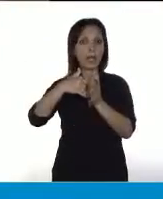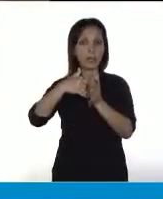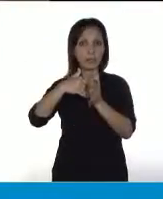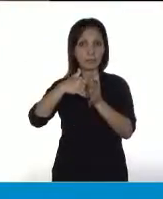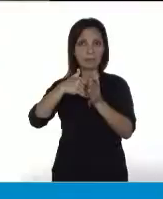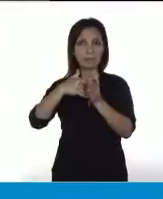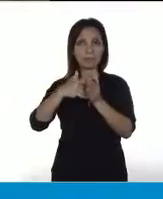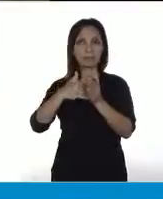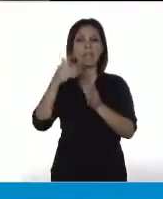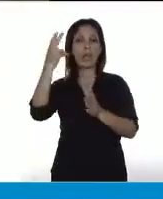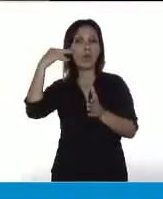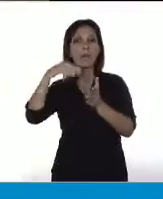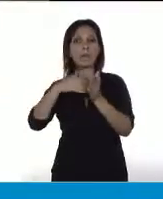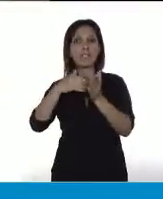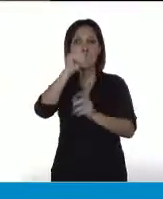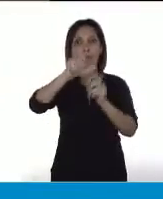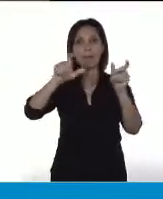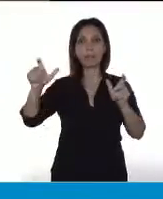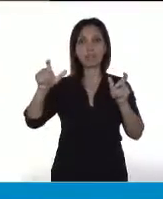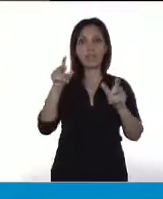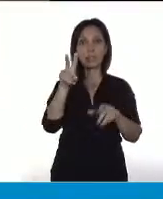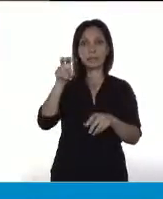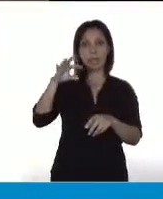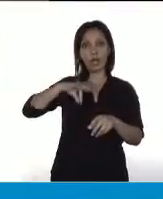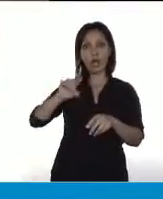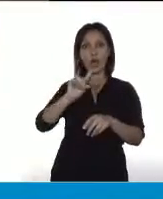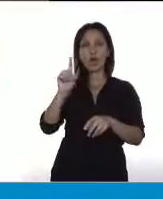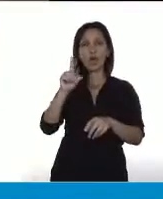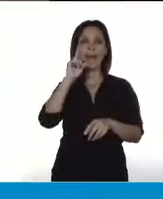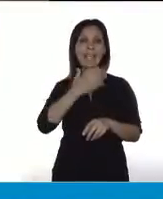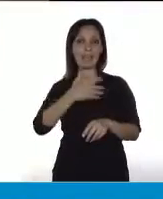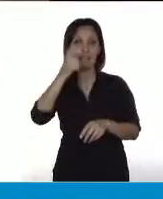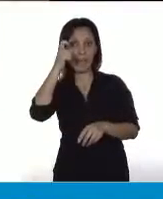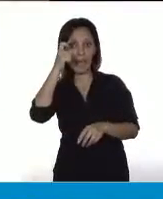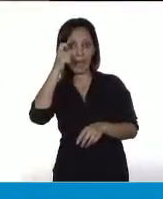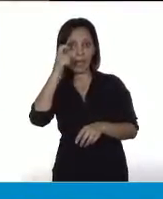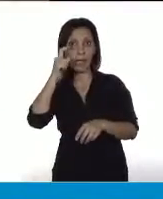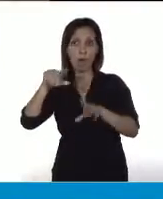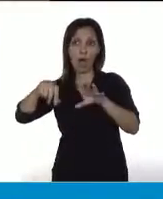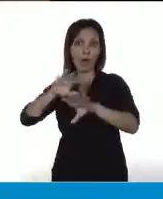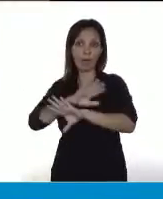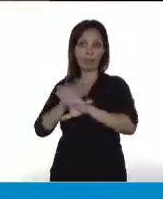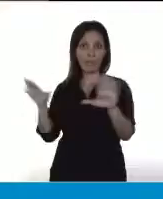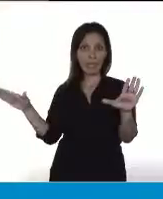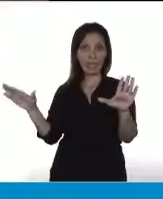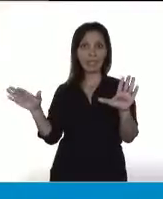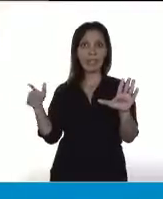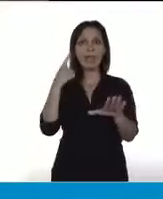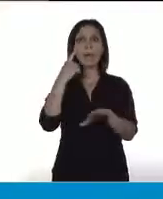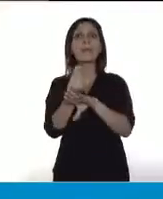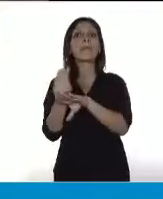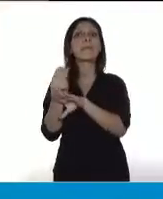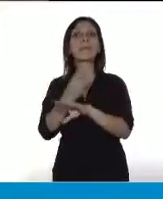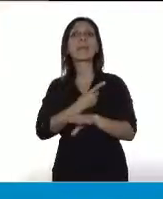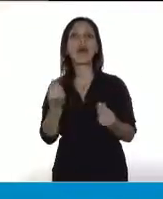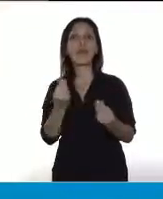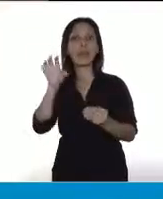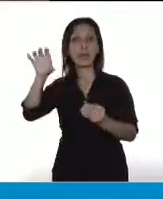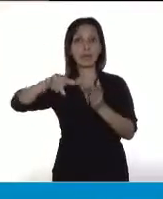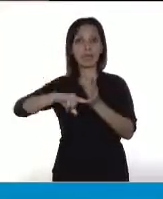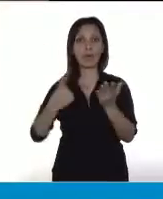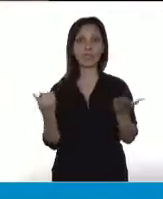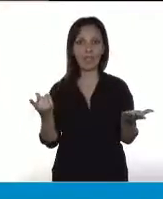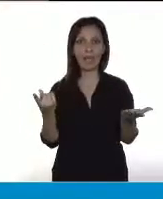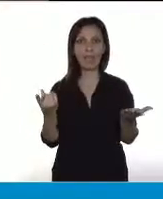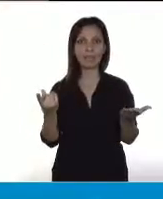que dejan de cobrar el IFE, de trabajadoras, trabajadores que dejan de cobrar el IFE, viven en nuestra provincia. A ellos el